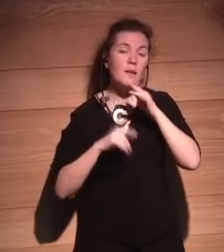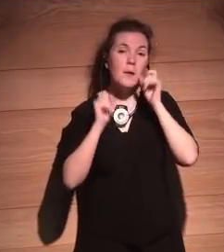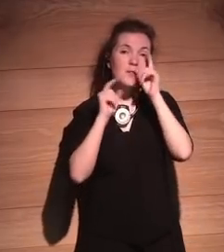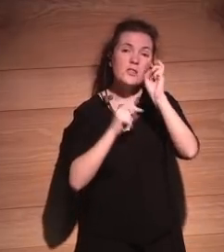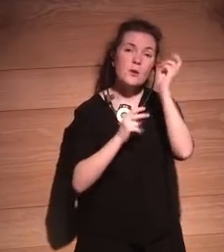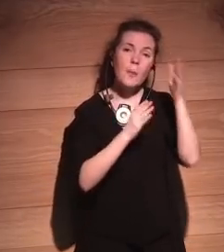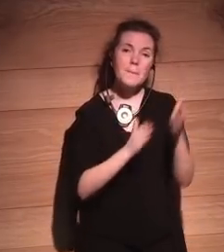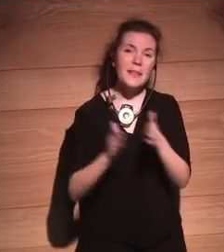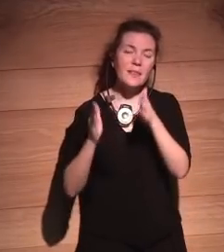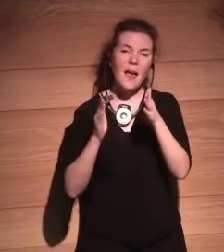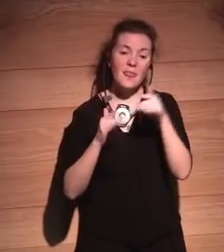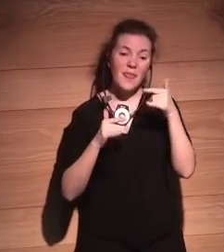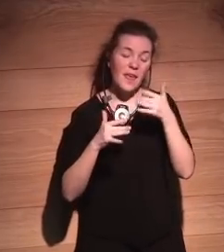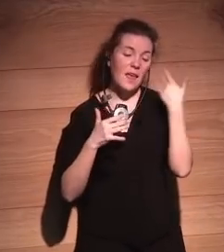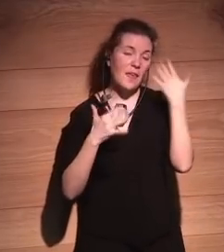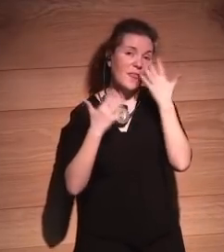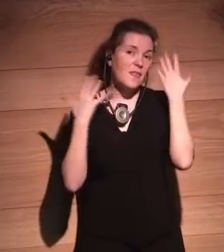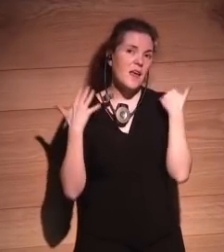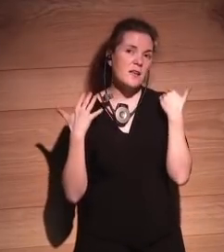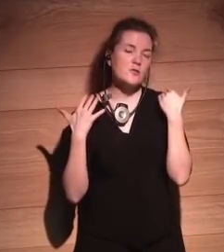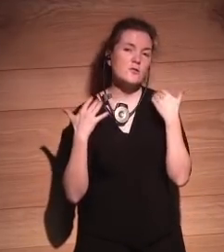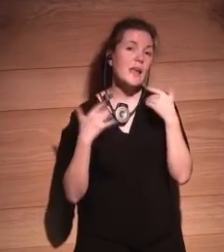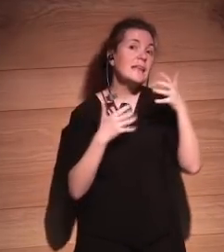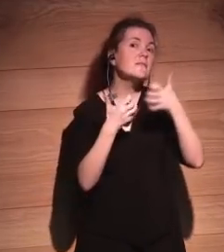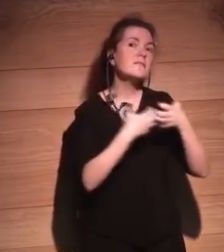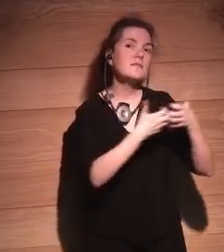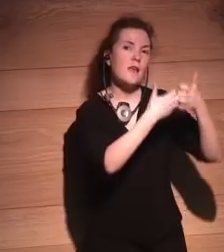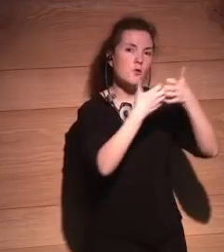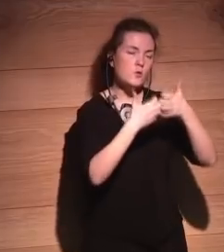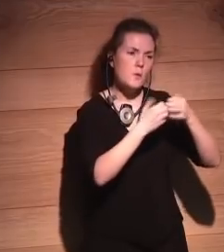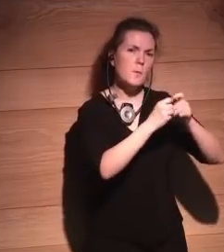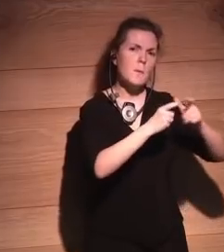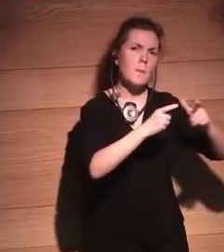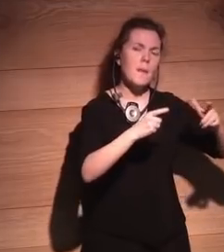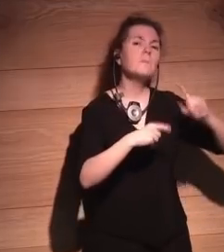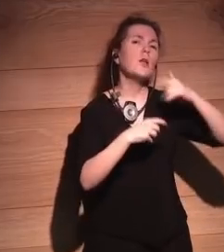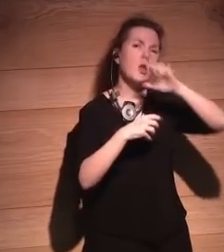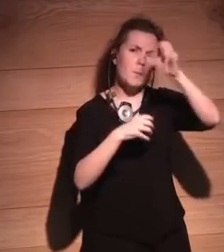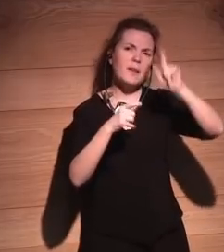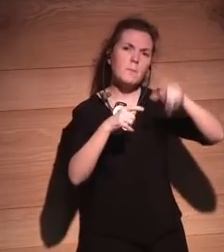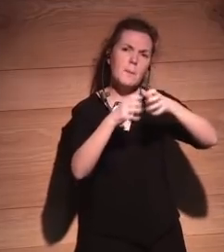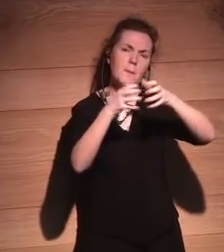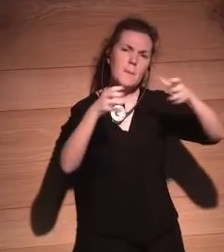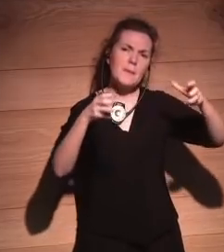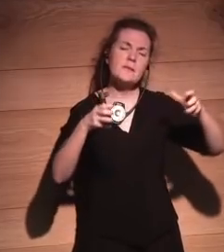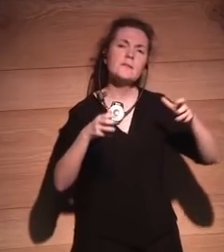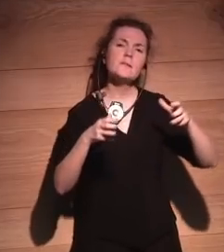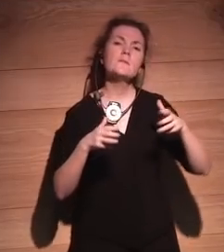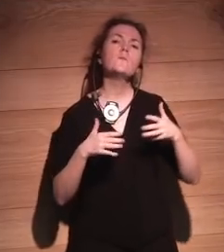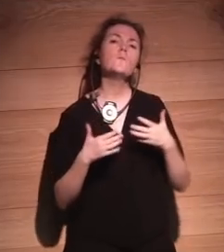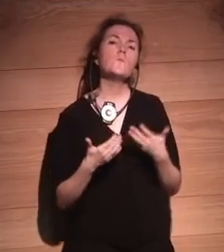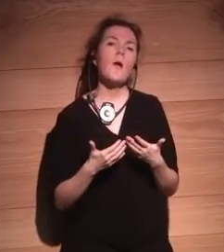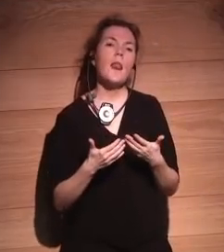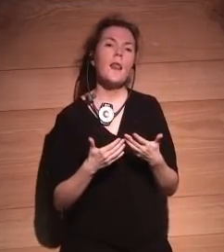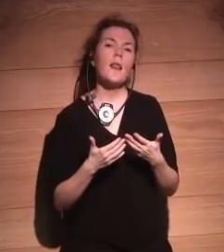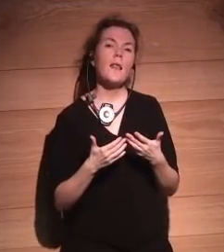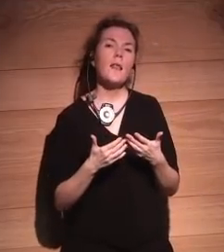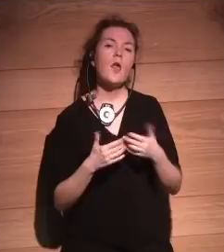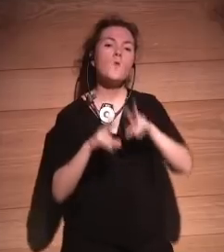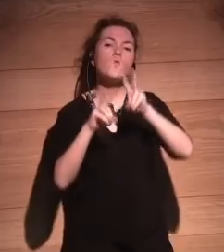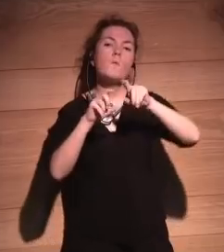segunda mitad, no obstante, de esta década, sobre todo en Estados Unidos, pero cada vez más en toda Europa, es el ascenso de